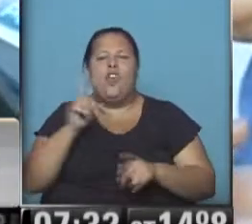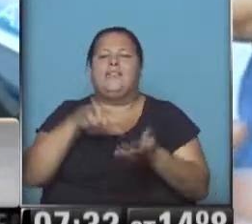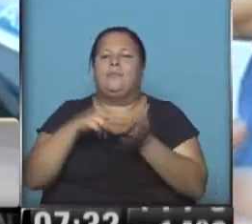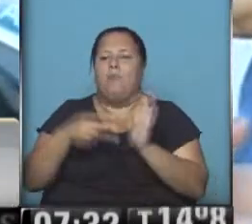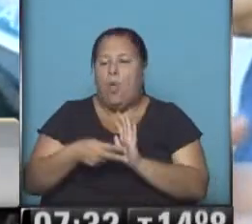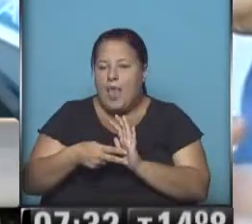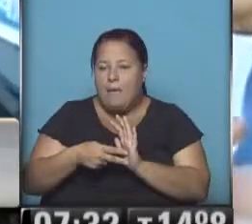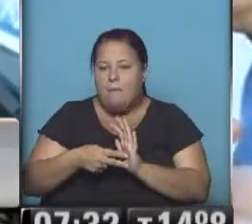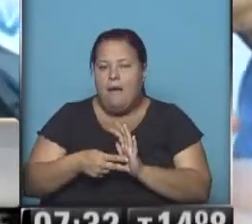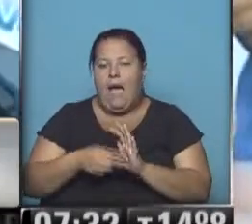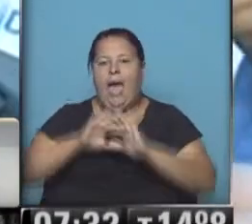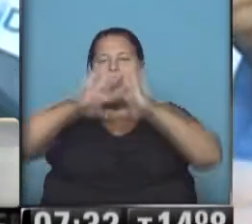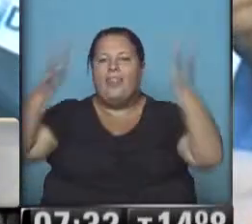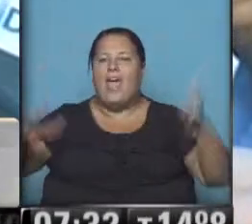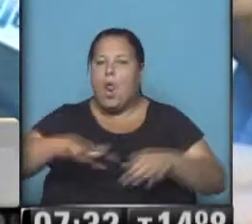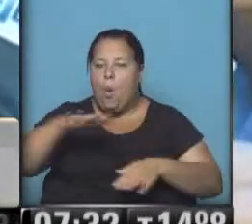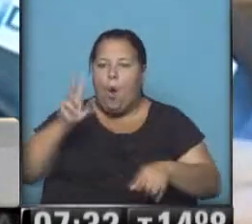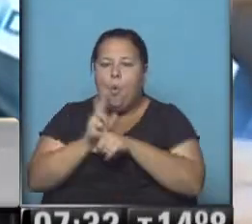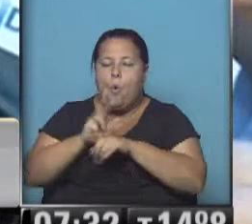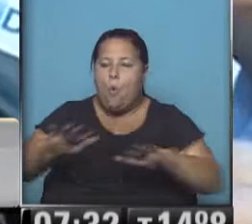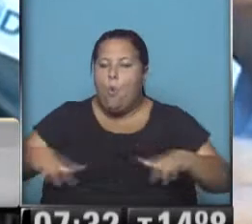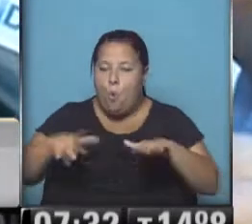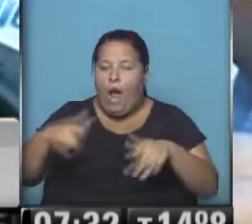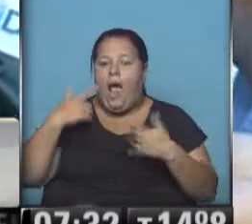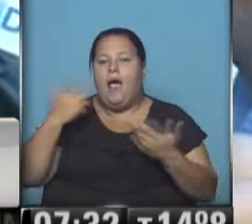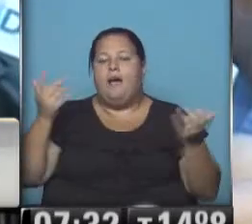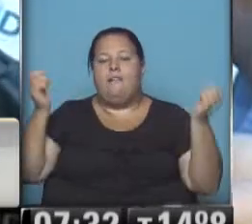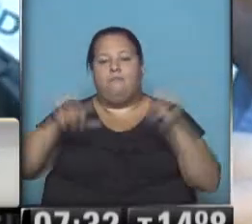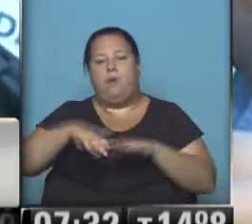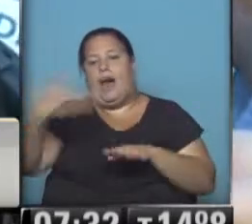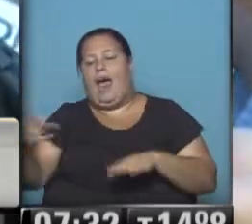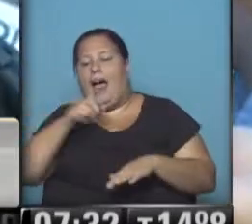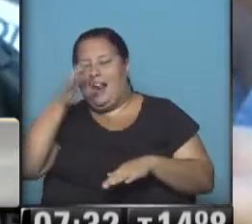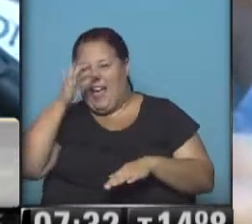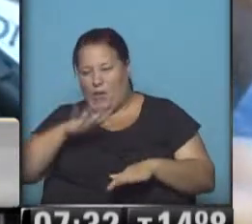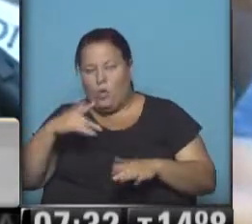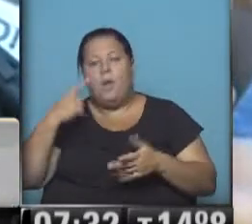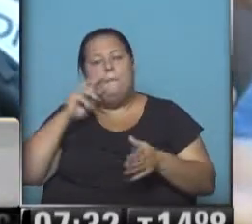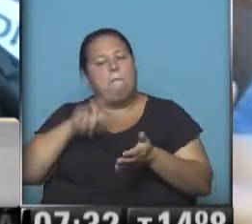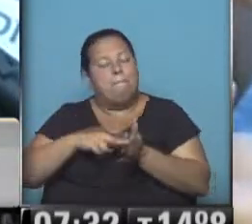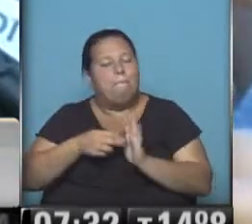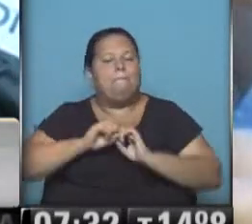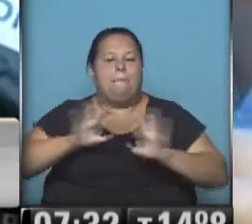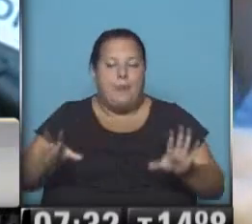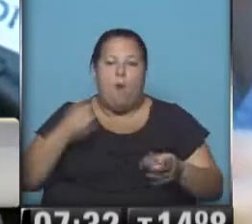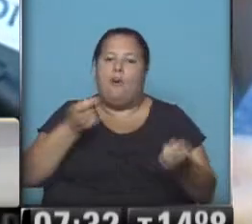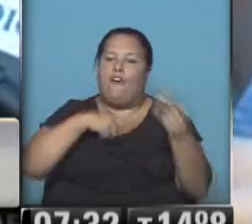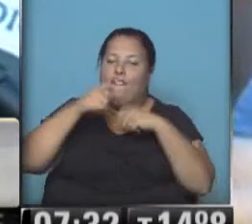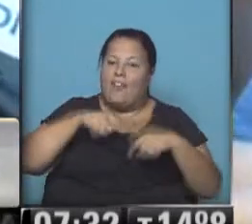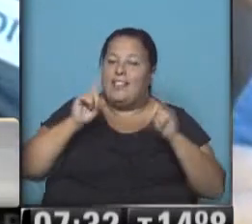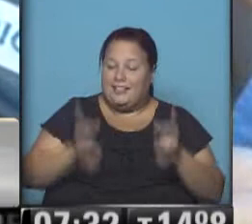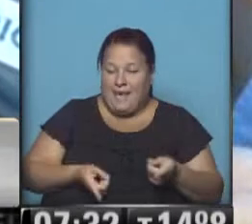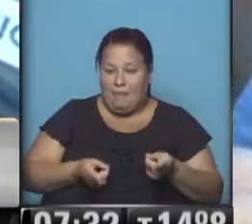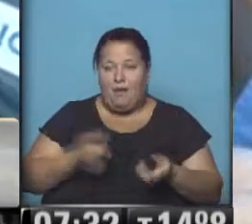problema de infraestructura, del cuidado de la infraestructura que se pueda caer al riachuelo, es un problema mucho más serio en términos de comercialización también,